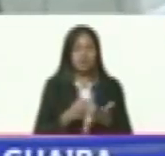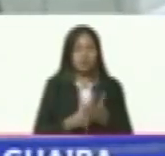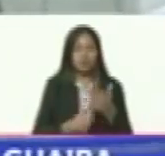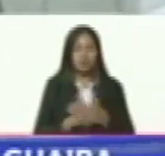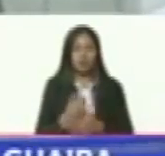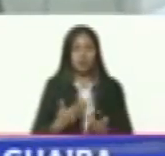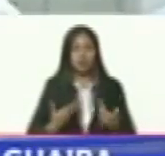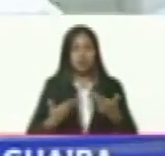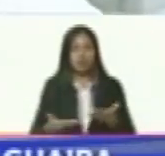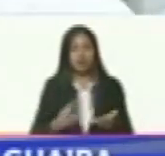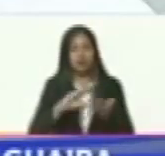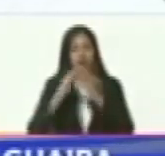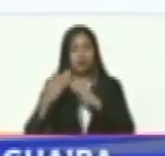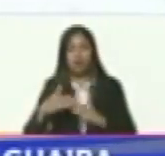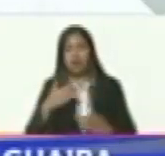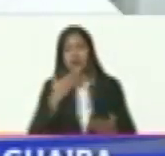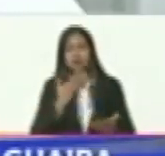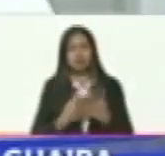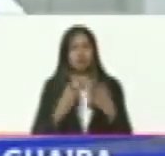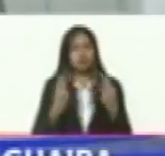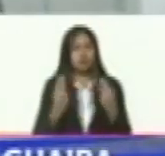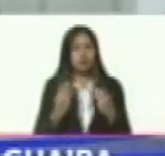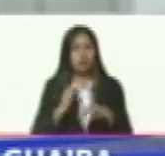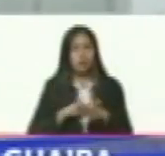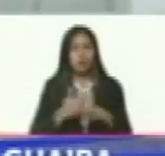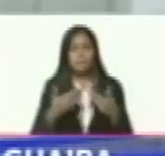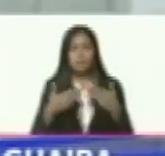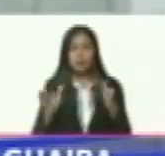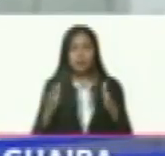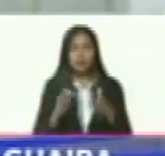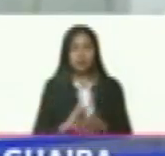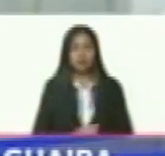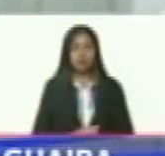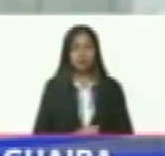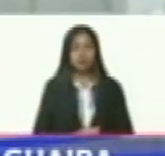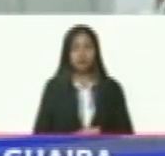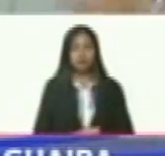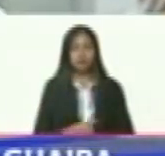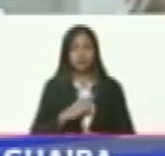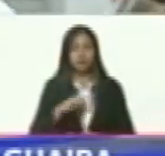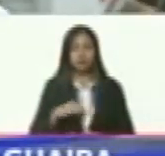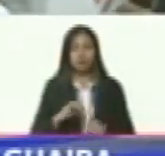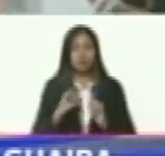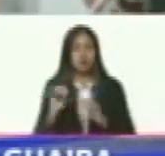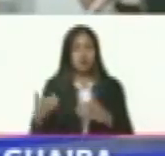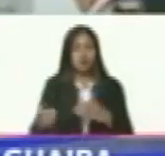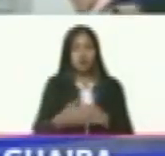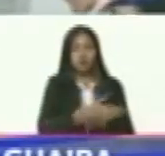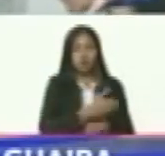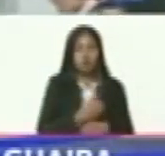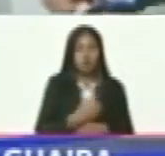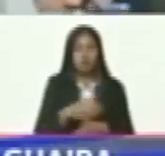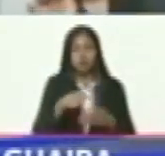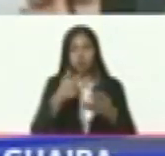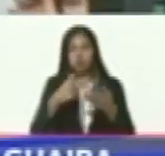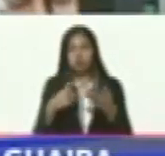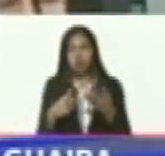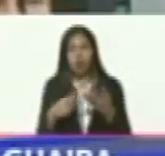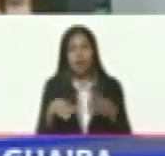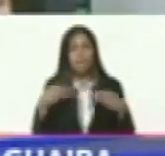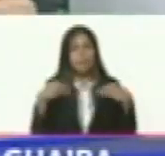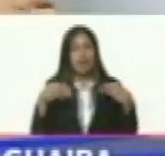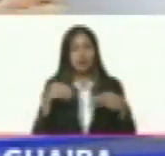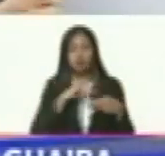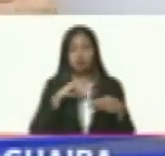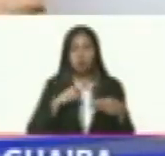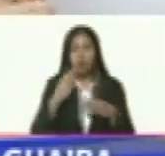nos está dando desde la comuna se lo agradecemos mucho porque permite que pasemos de la simple recolección de cartón, papel y plástico que